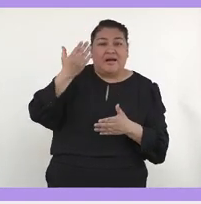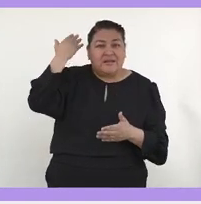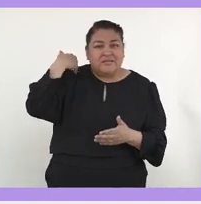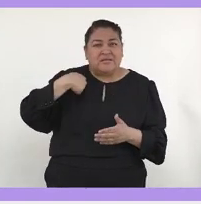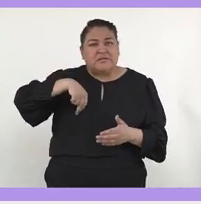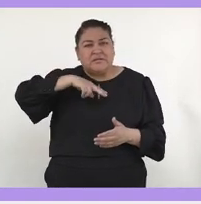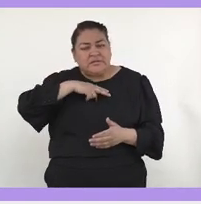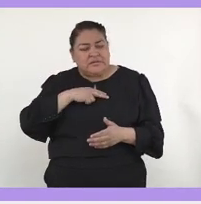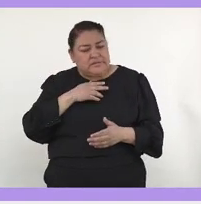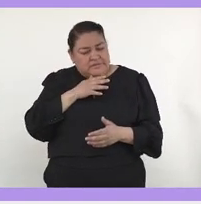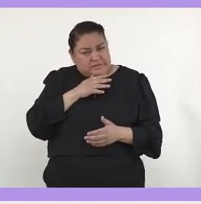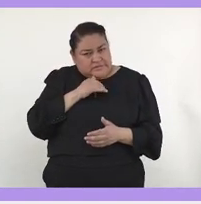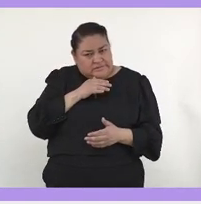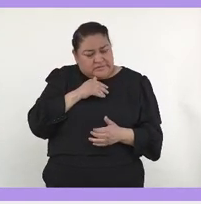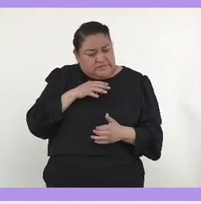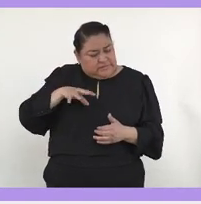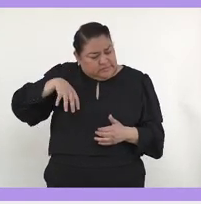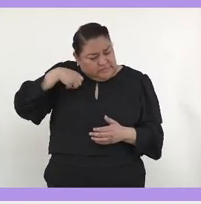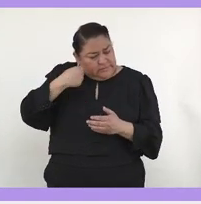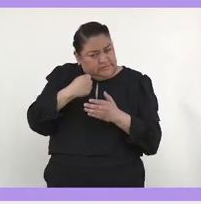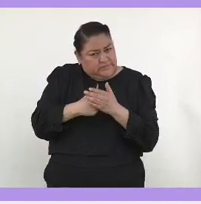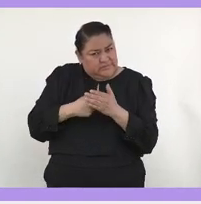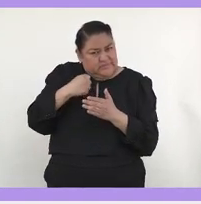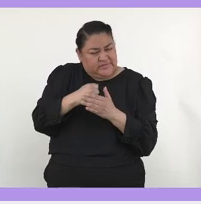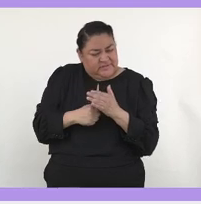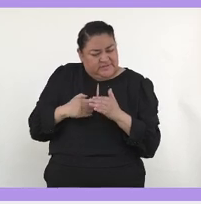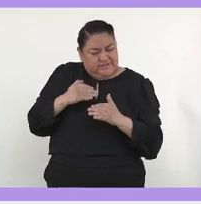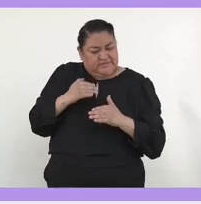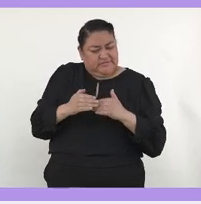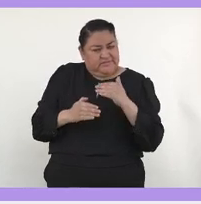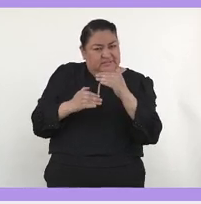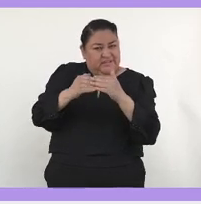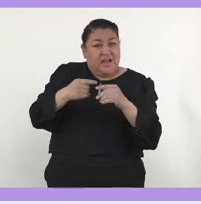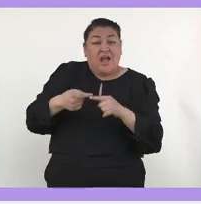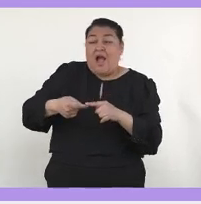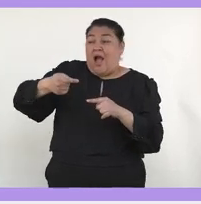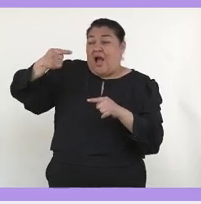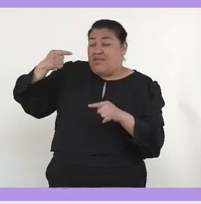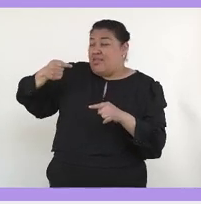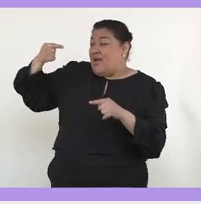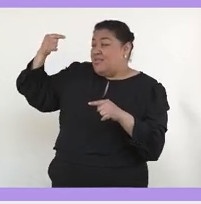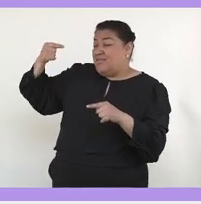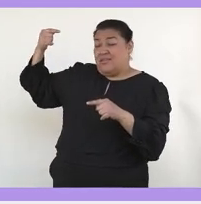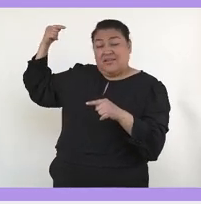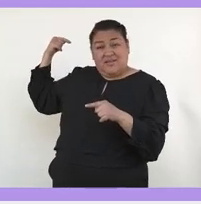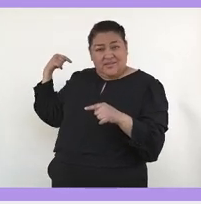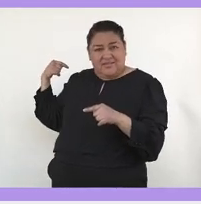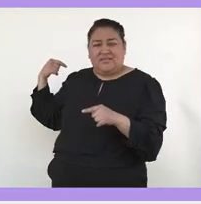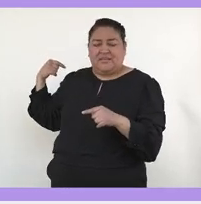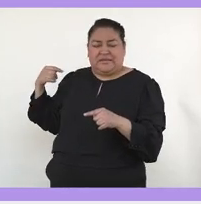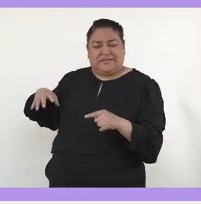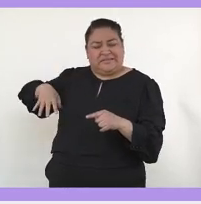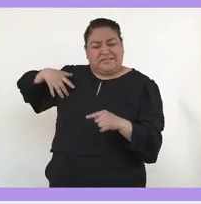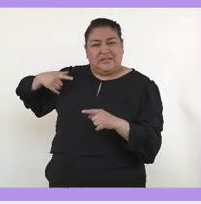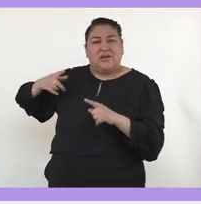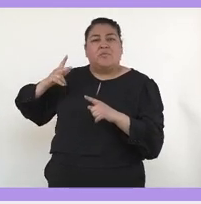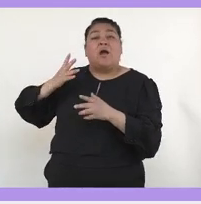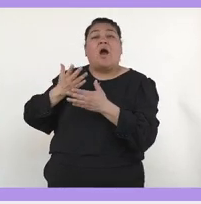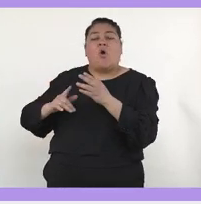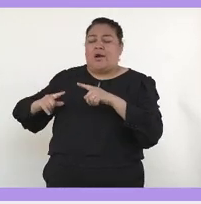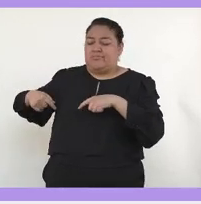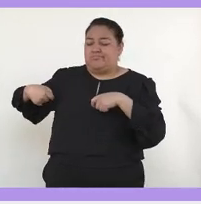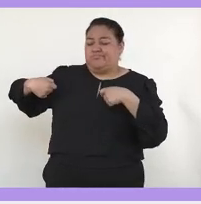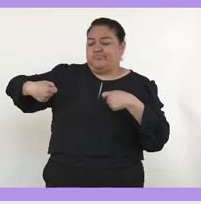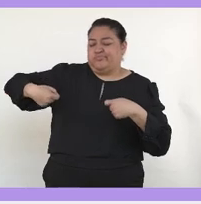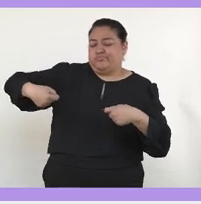y que generaciones atrás todavía tuvieron este esfuerzo no para hacer todo este camino entonces creo que al final es una cadenita que ha favorecido muchísimo